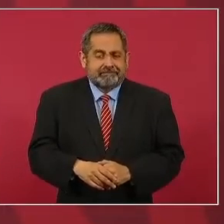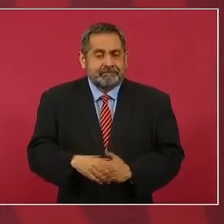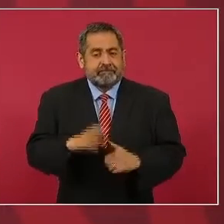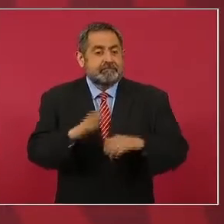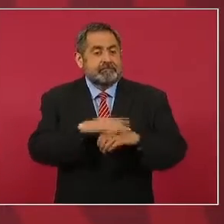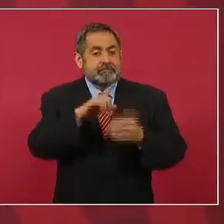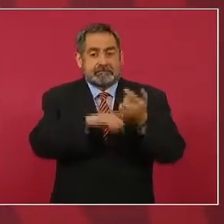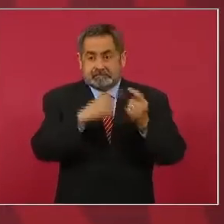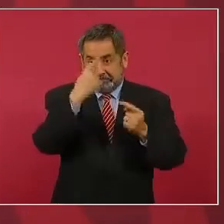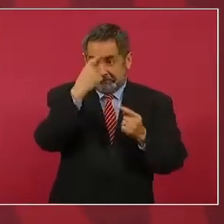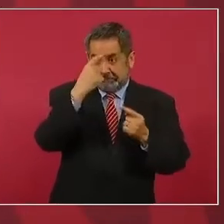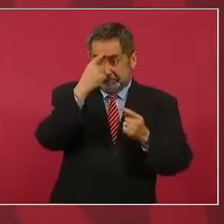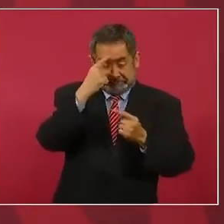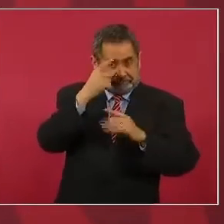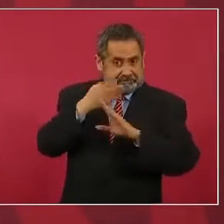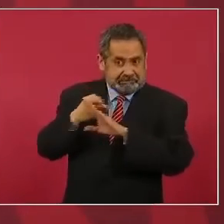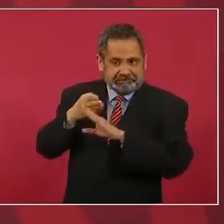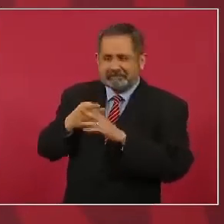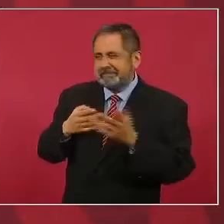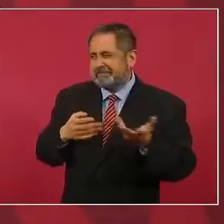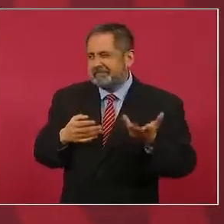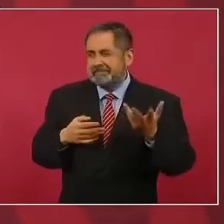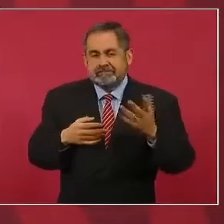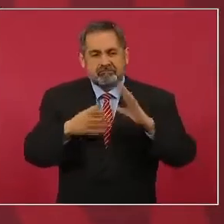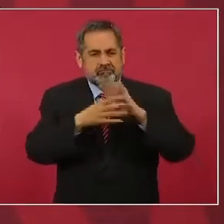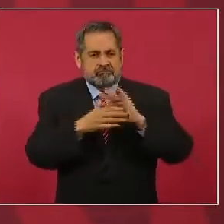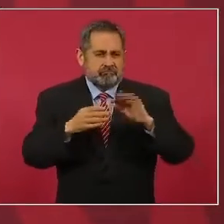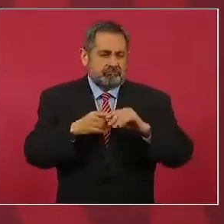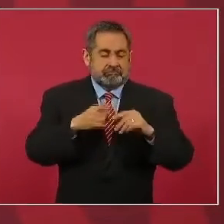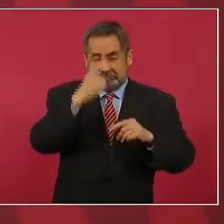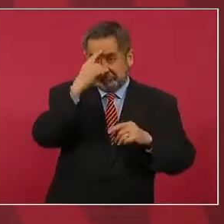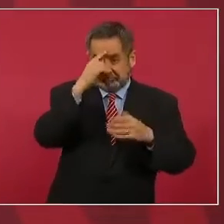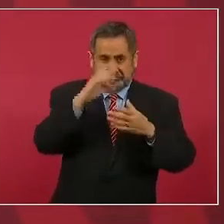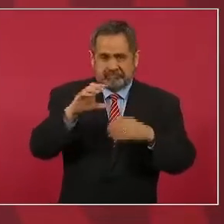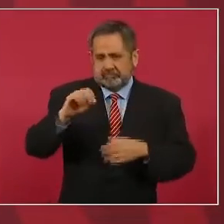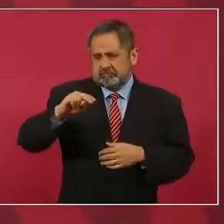porque traen esto, ¿no?, del CONACYT,